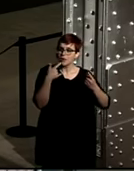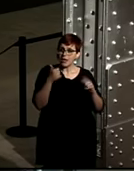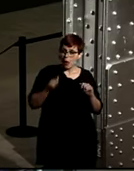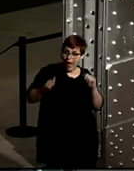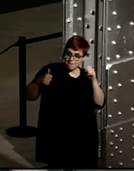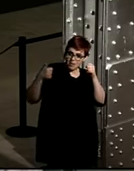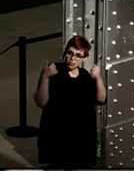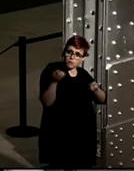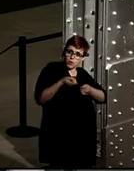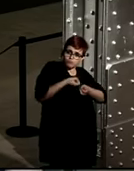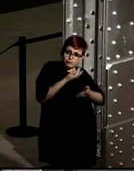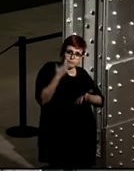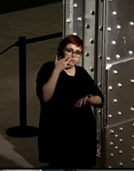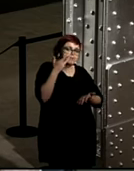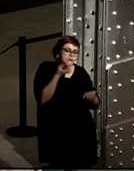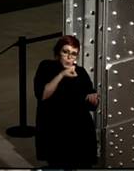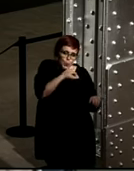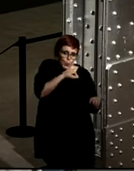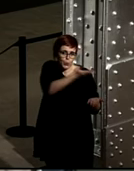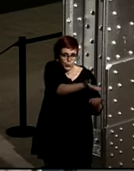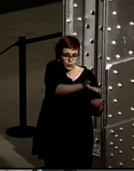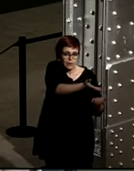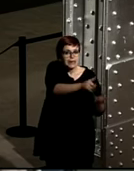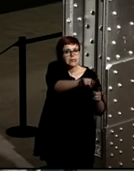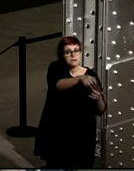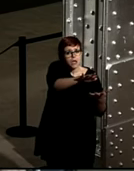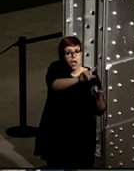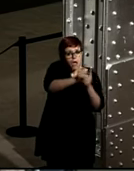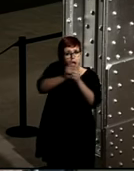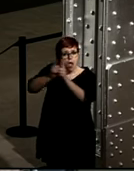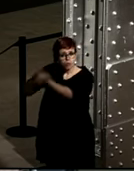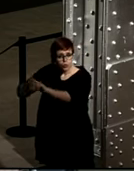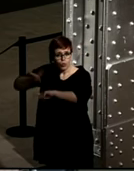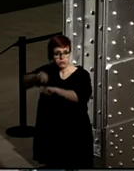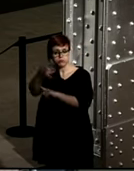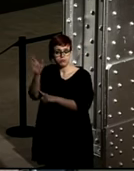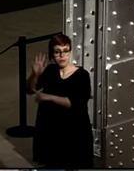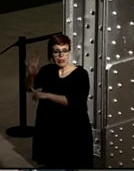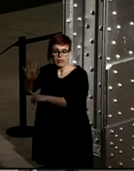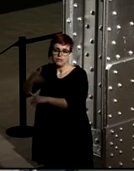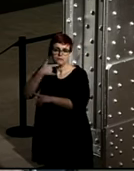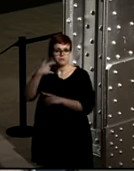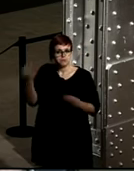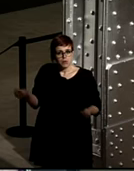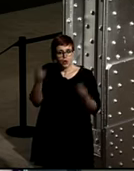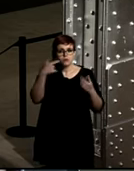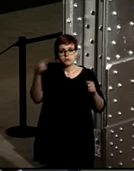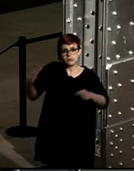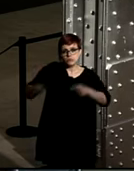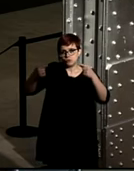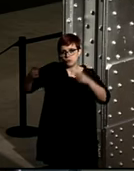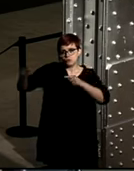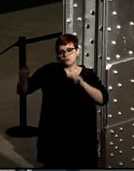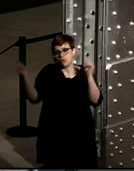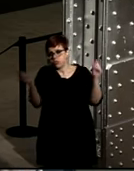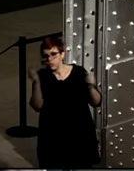desde el principio y ser fiel a tu historia, probablemente te da lugar a muchas discusiones y malos rollos que a veces son difíciles de mantener. Probablemente será lo más